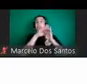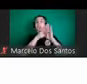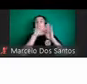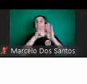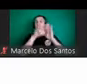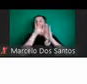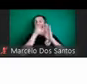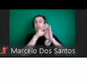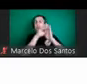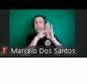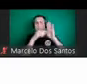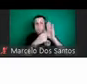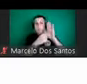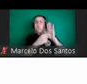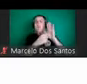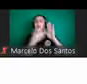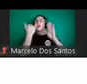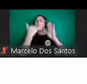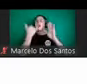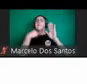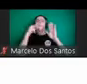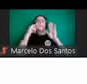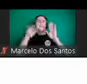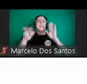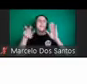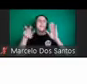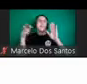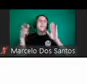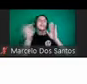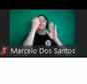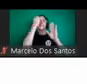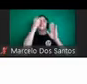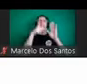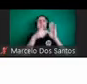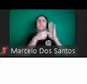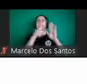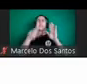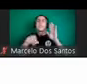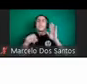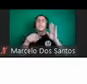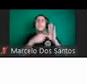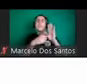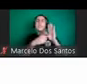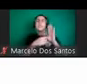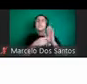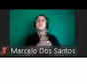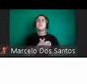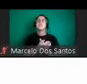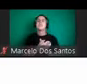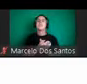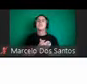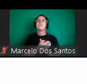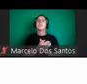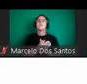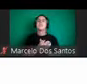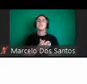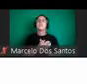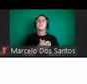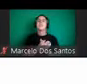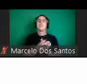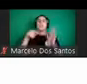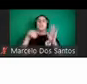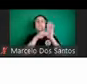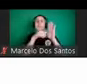previamente fueron identificadas y que se encontraban en esa franja de situación de